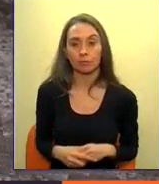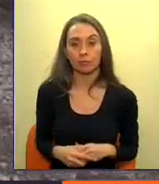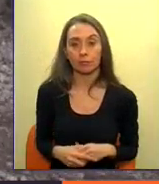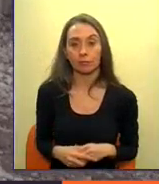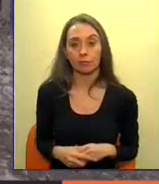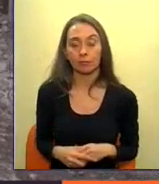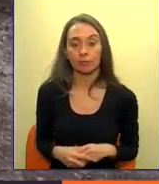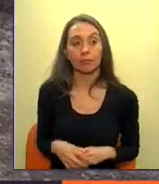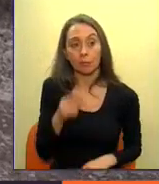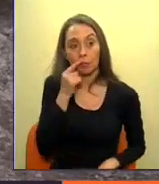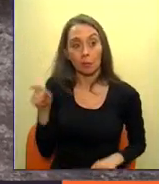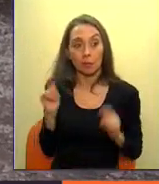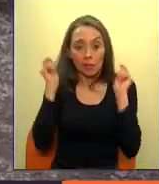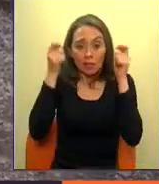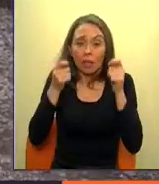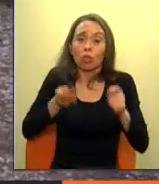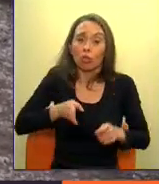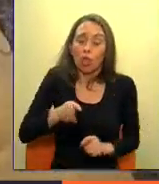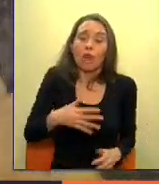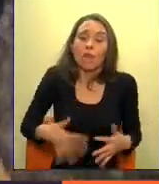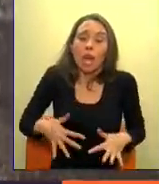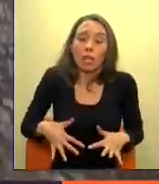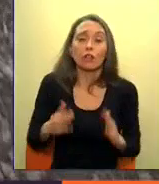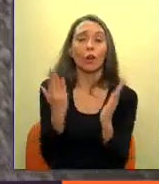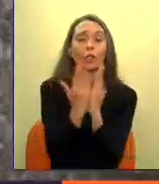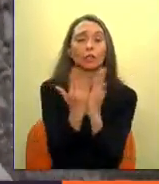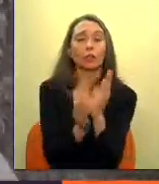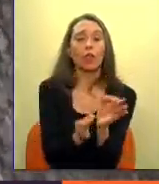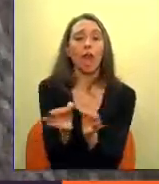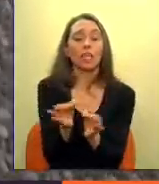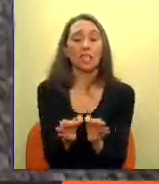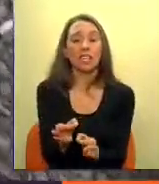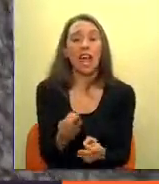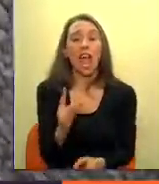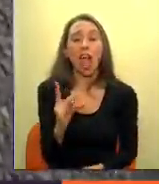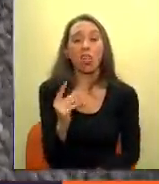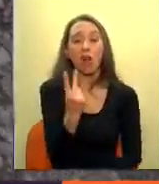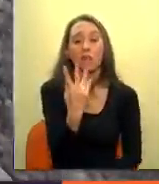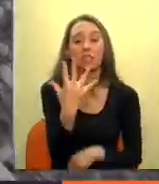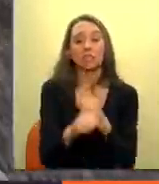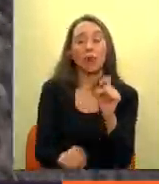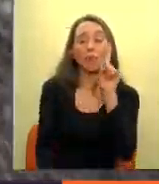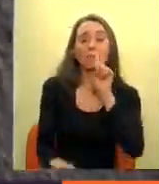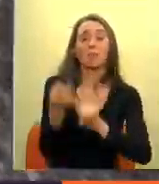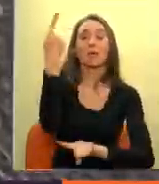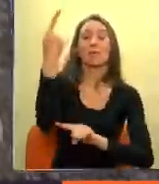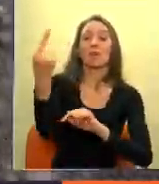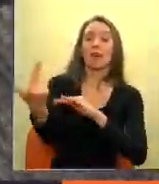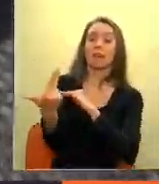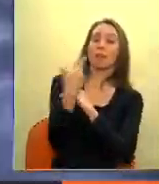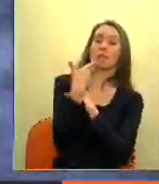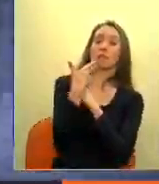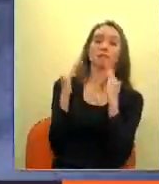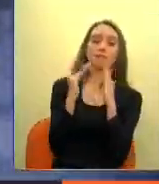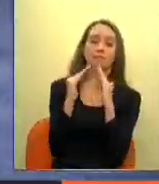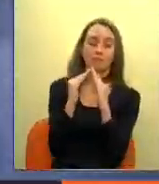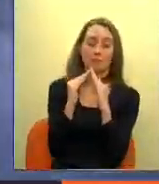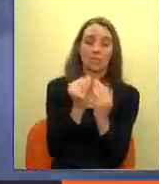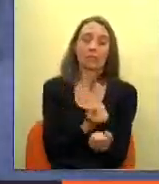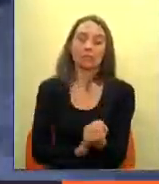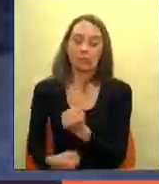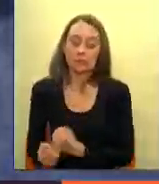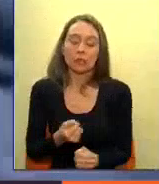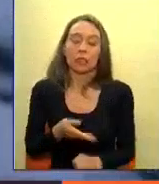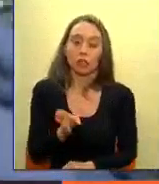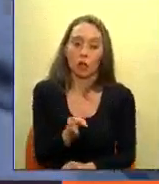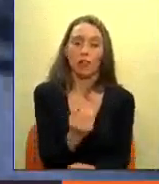carlos está aún nervioso es estudiante de ingeniería y a sus 25 años es primera vez que pasa por algo así sigue inquieto a pesar